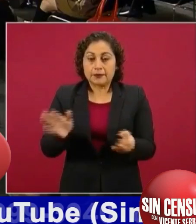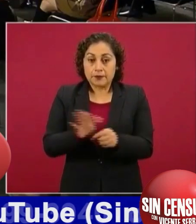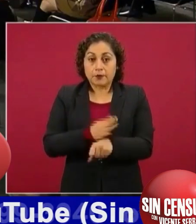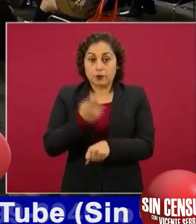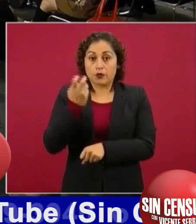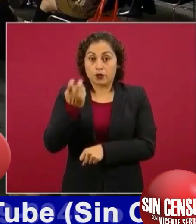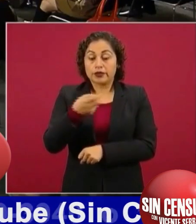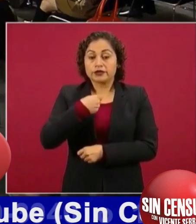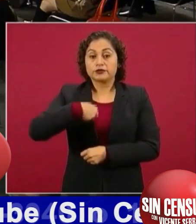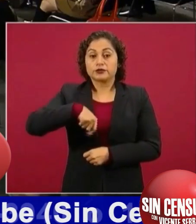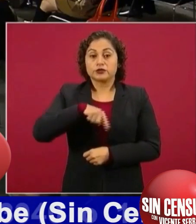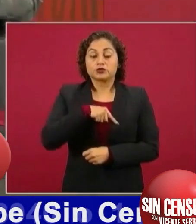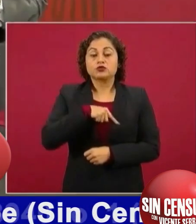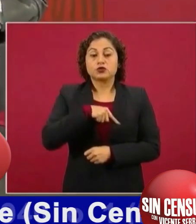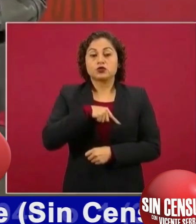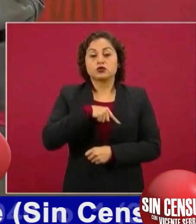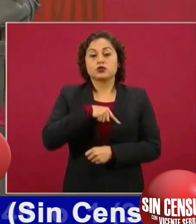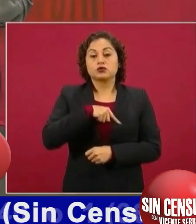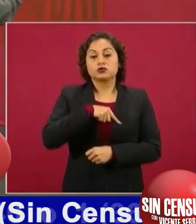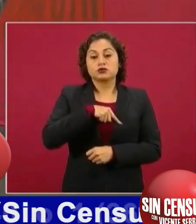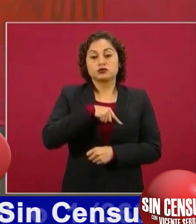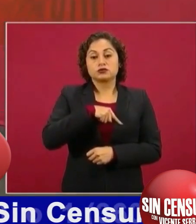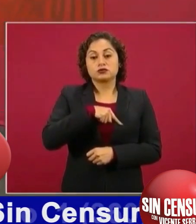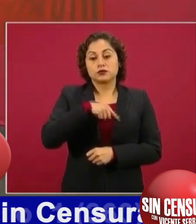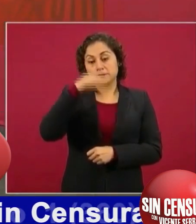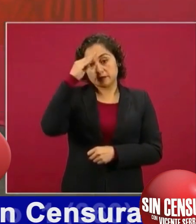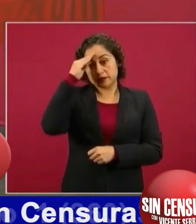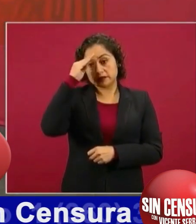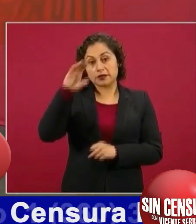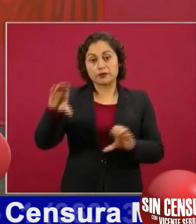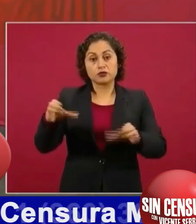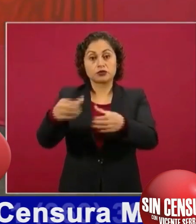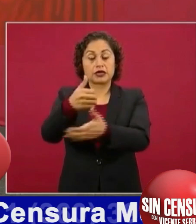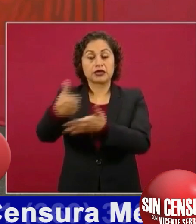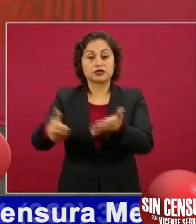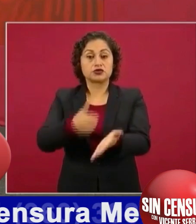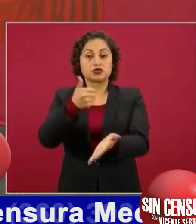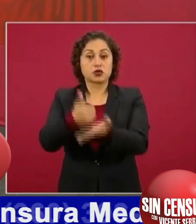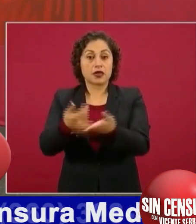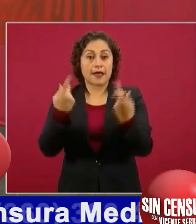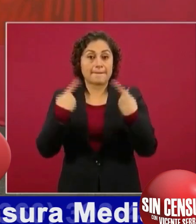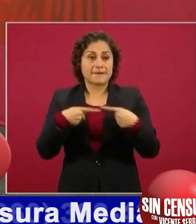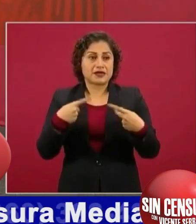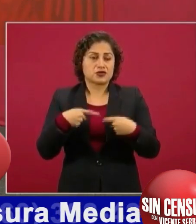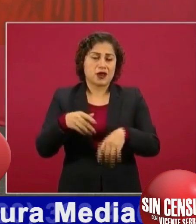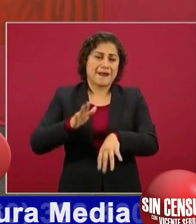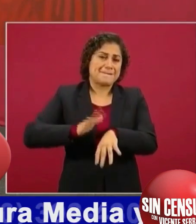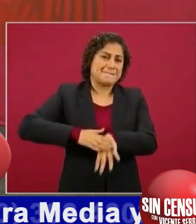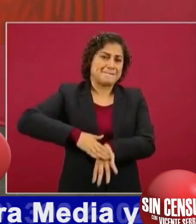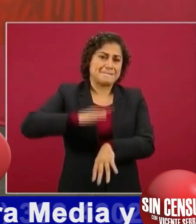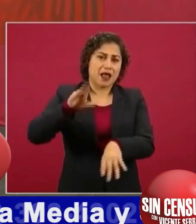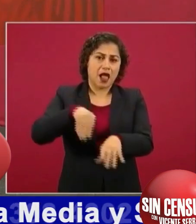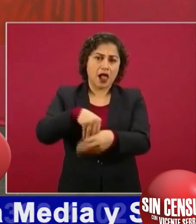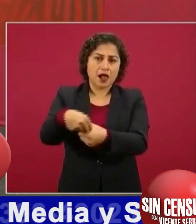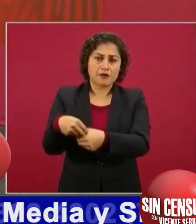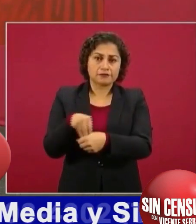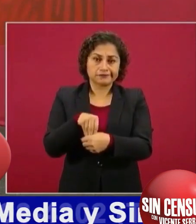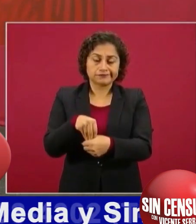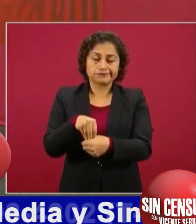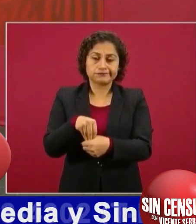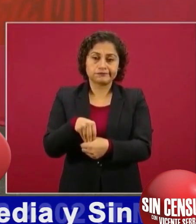de más gente, pero además que por la corrupción